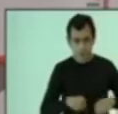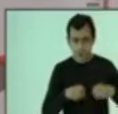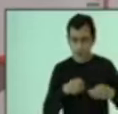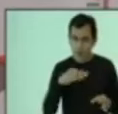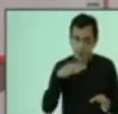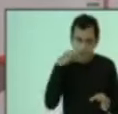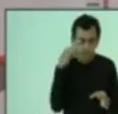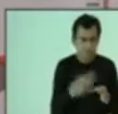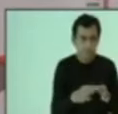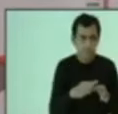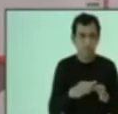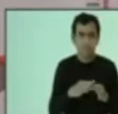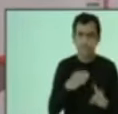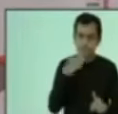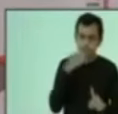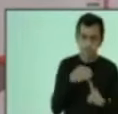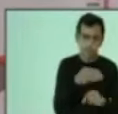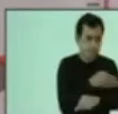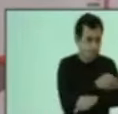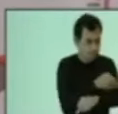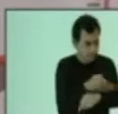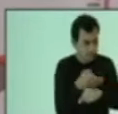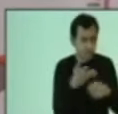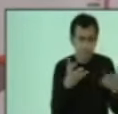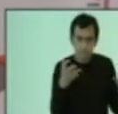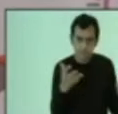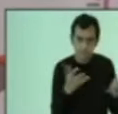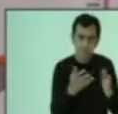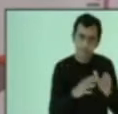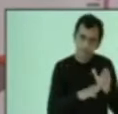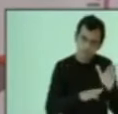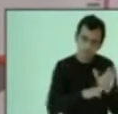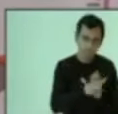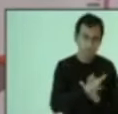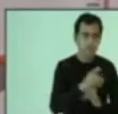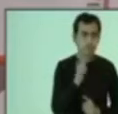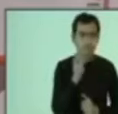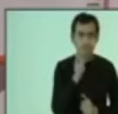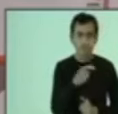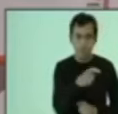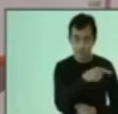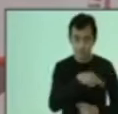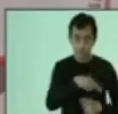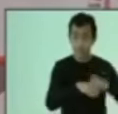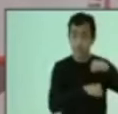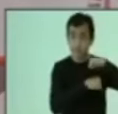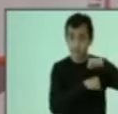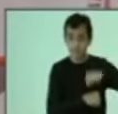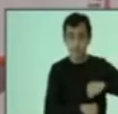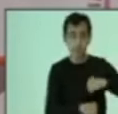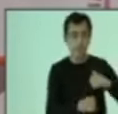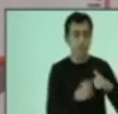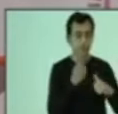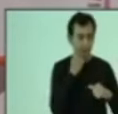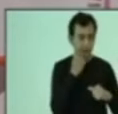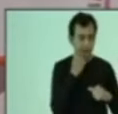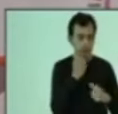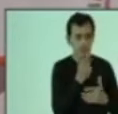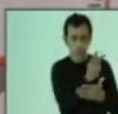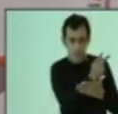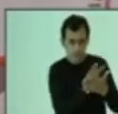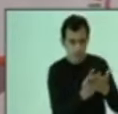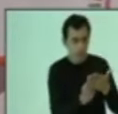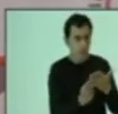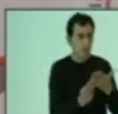logro de los objetivos familiares. Desde el ámbito municipal propongo poner en marcha el programa eficaz